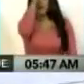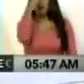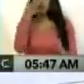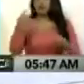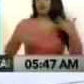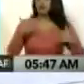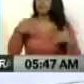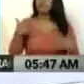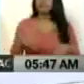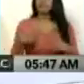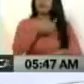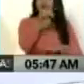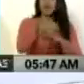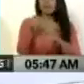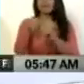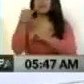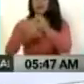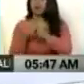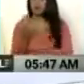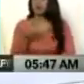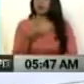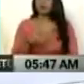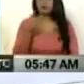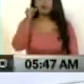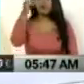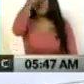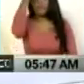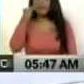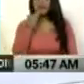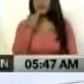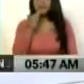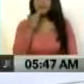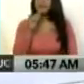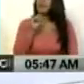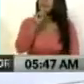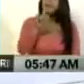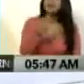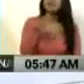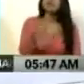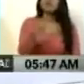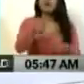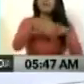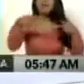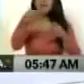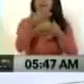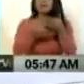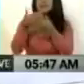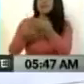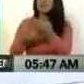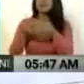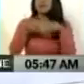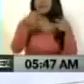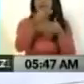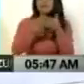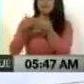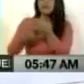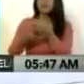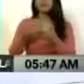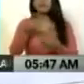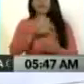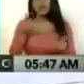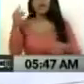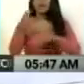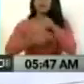notas tanto nacionales como internacionales, señorita Merlin, pero vamos a ver qué publica la prensa, comenzando con Ciudad Caracas, revolución